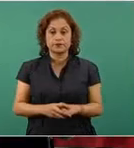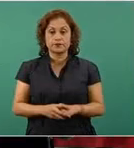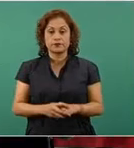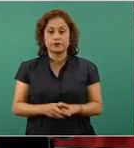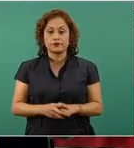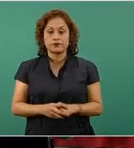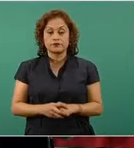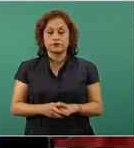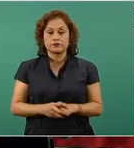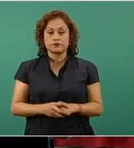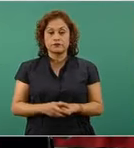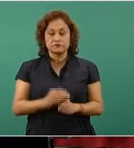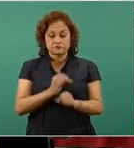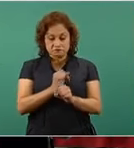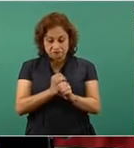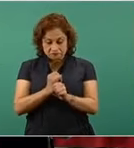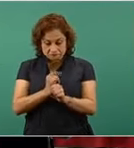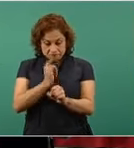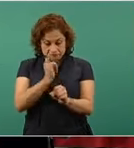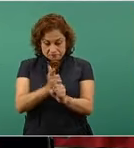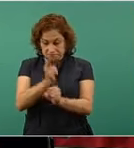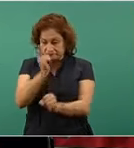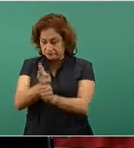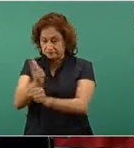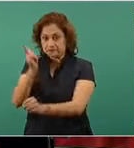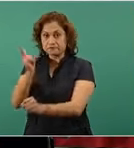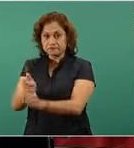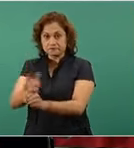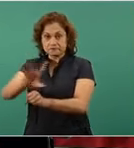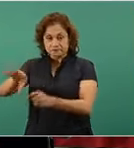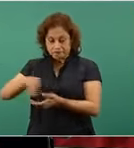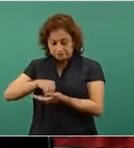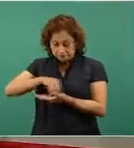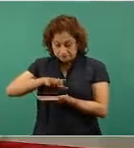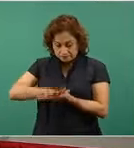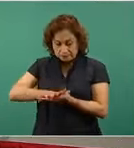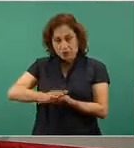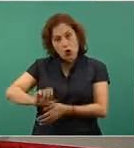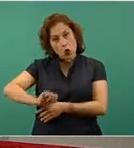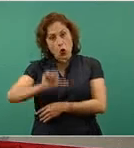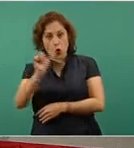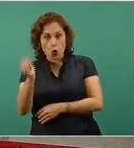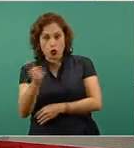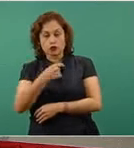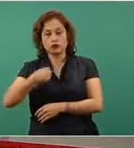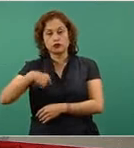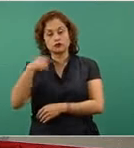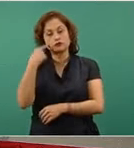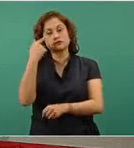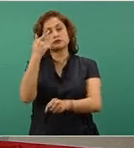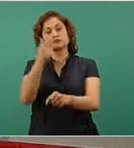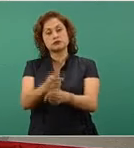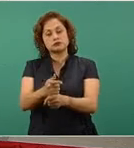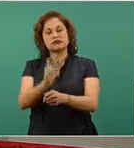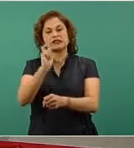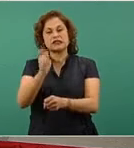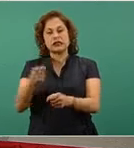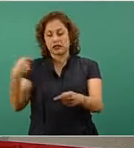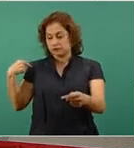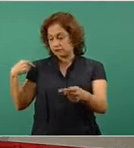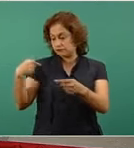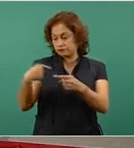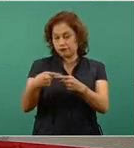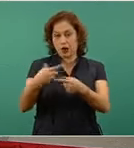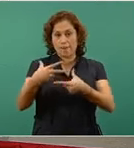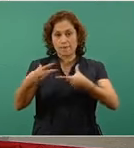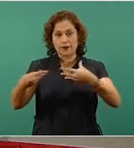Considerando todo esto, y ahora considerando como tercer elemento cómo se ha comportado la epidemia y cómo está, vista aquí